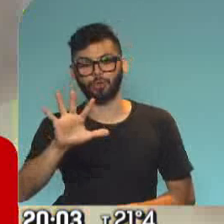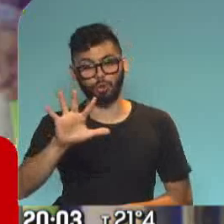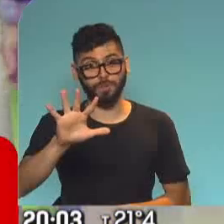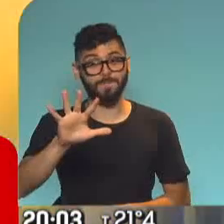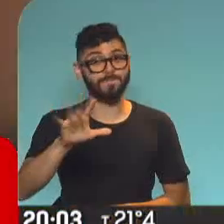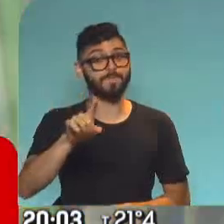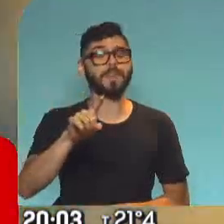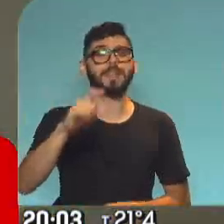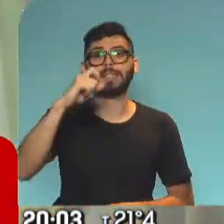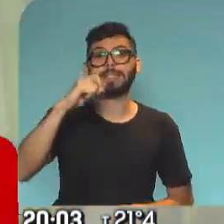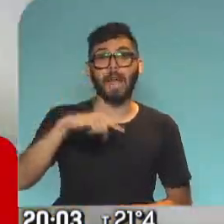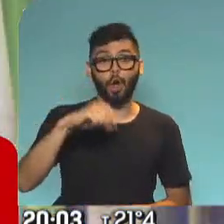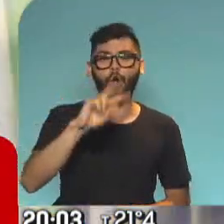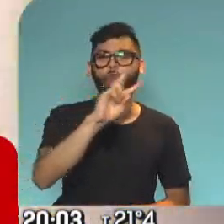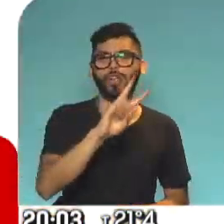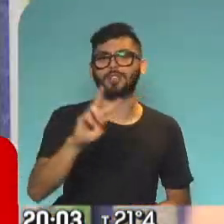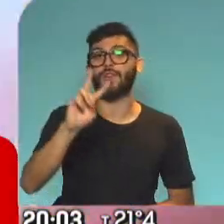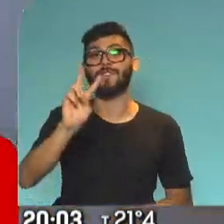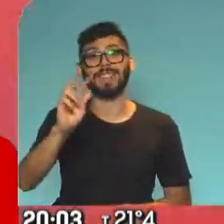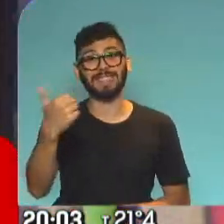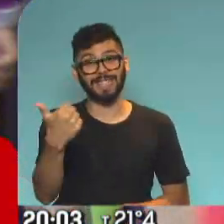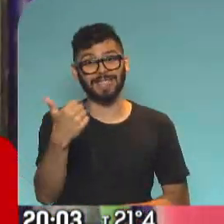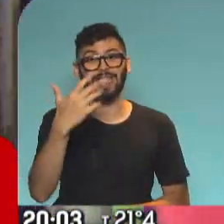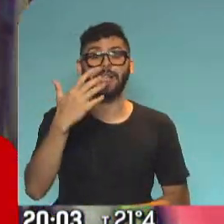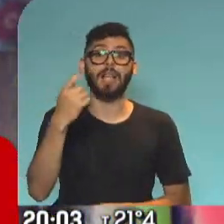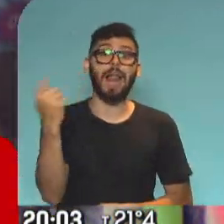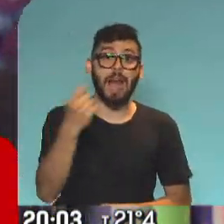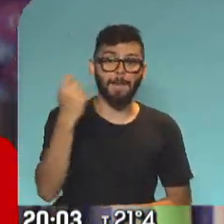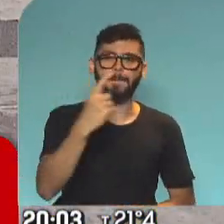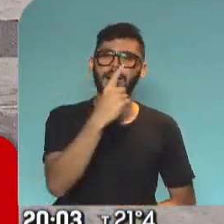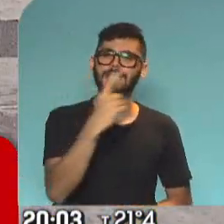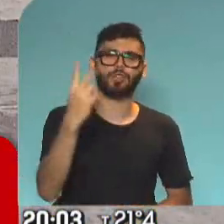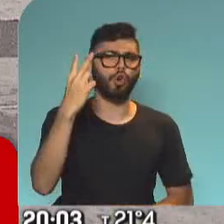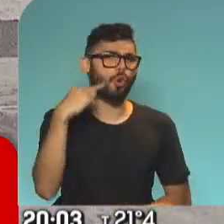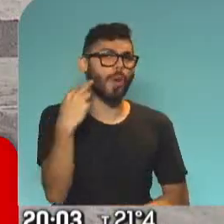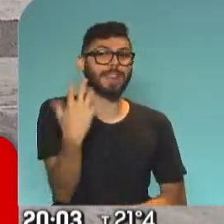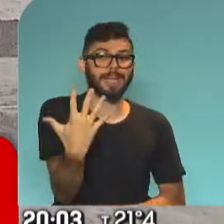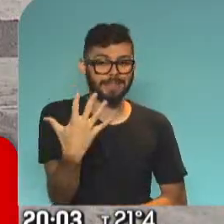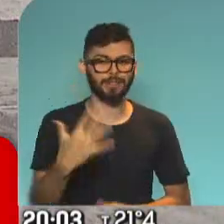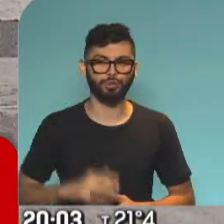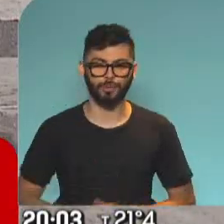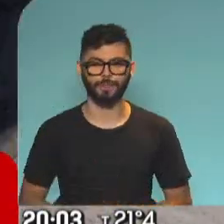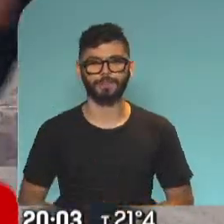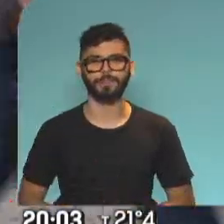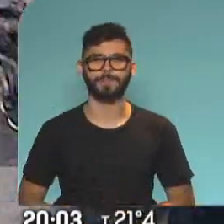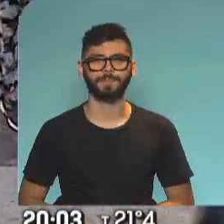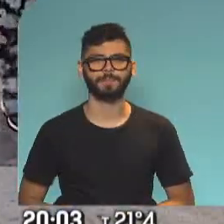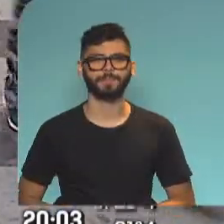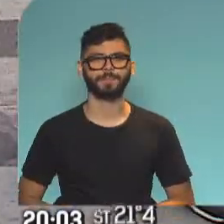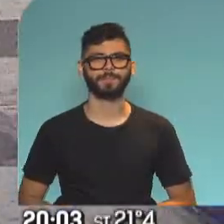ese distrito, Chaco 226, La Pampa 195 casos positivos.